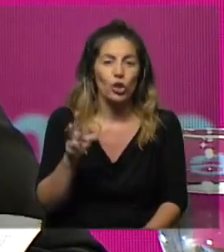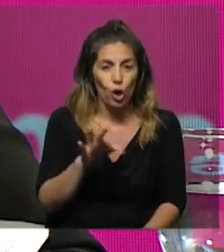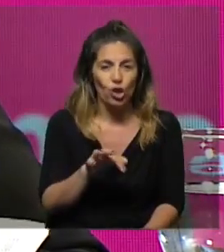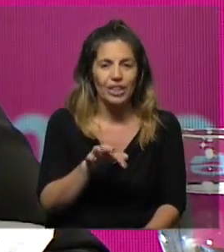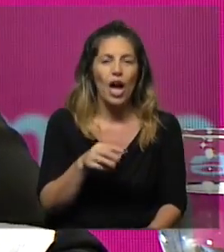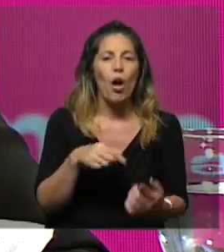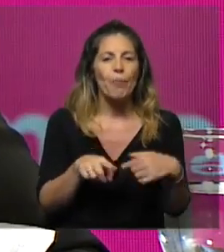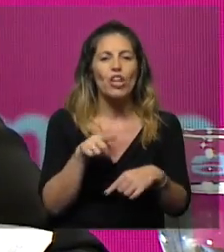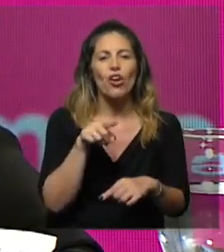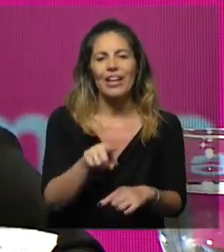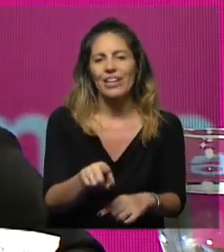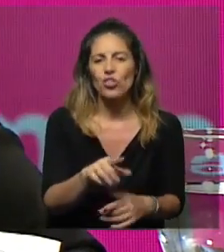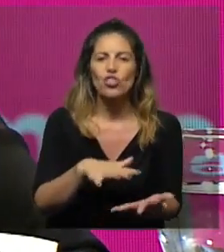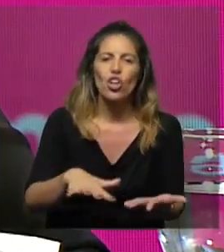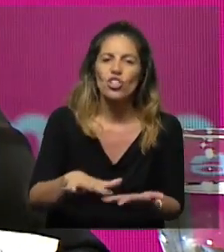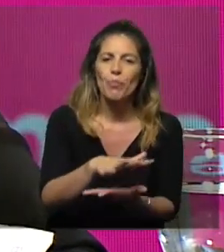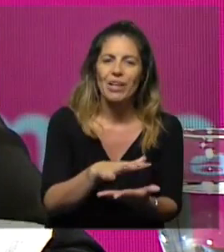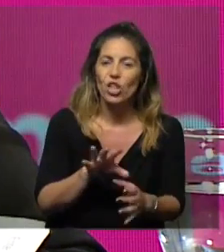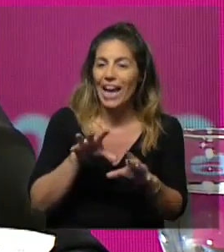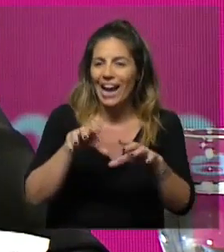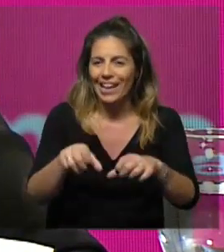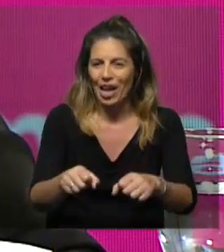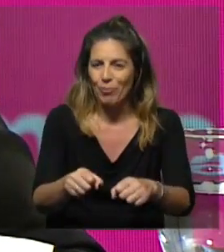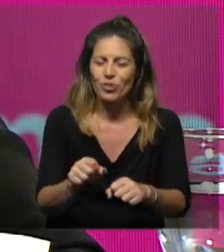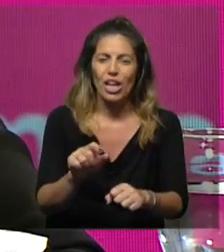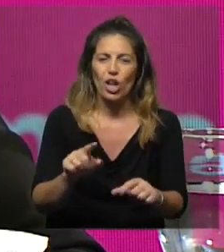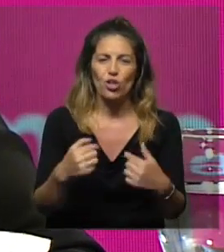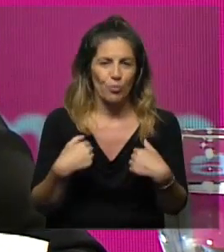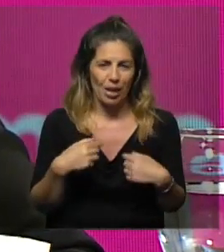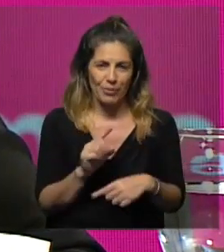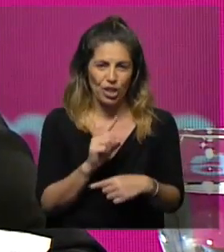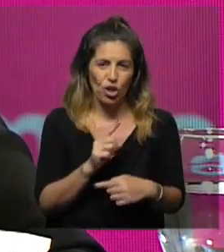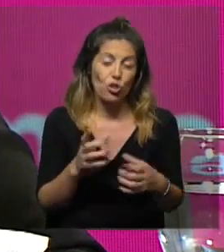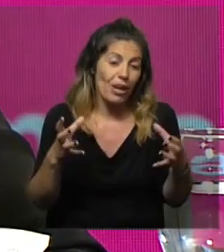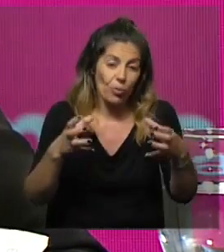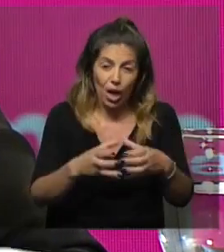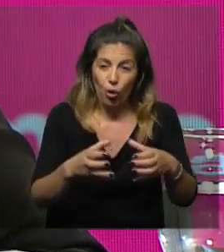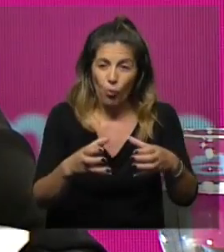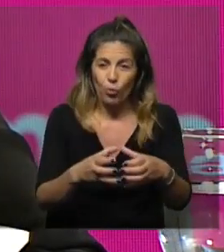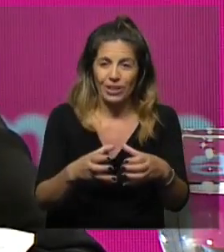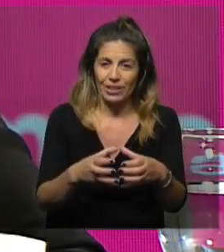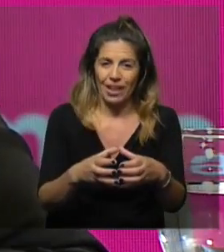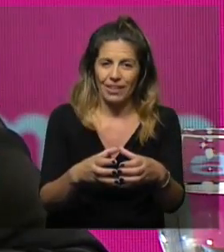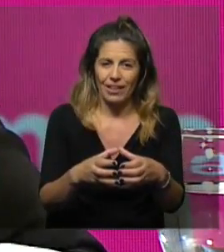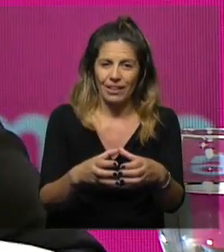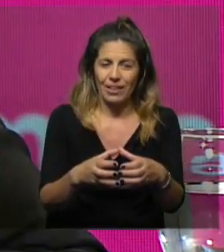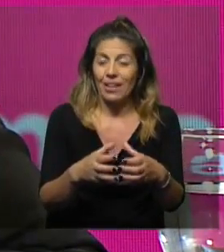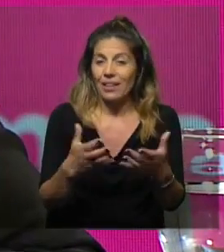que son esos esos digamos espacios ganados que no son para mí sino que son para una comunidad que que